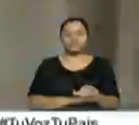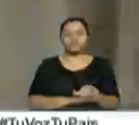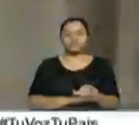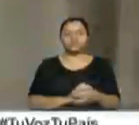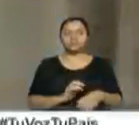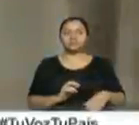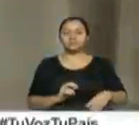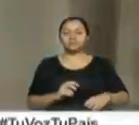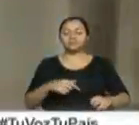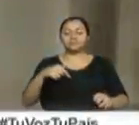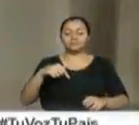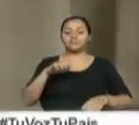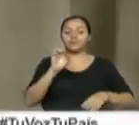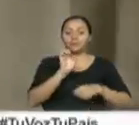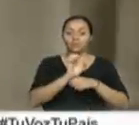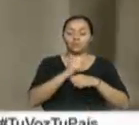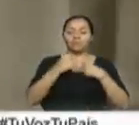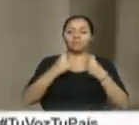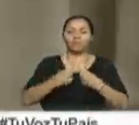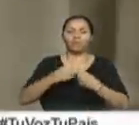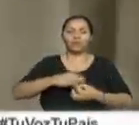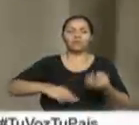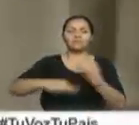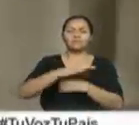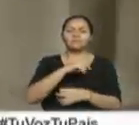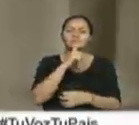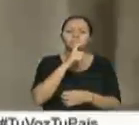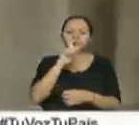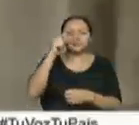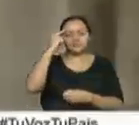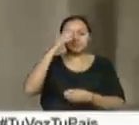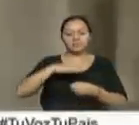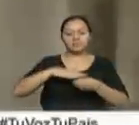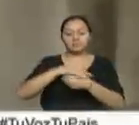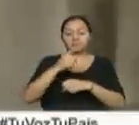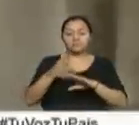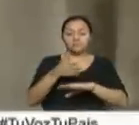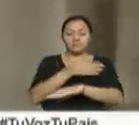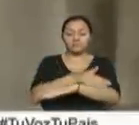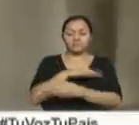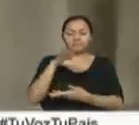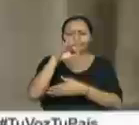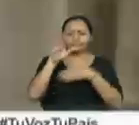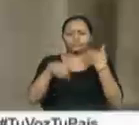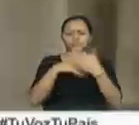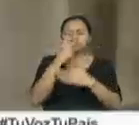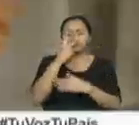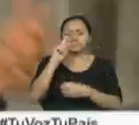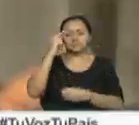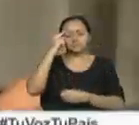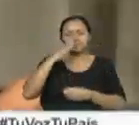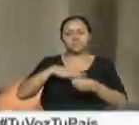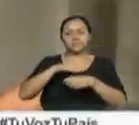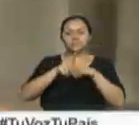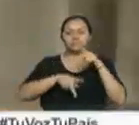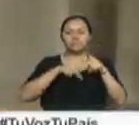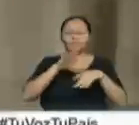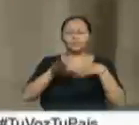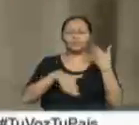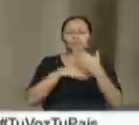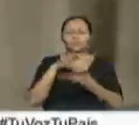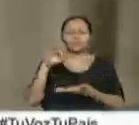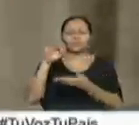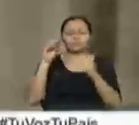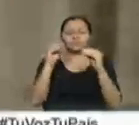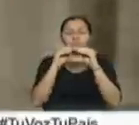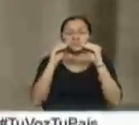Ya en el Ecuador manda el pueblo ecuatoriano. Estamos transformando el Estado burgués, que representaba unos pocos, en un Estado verdaderamente popular representando a todos,